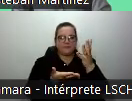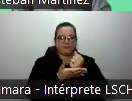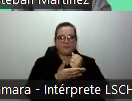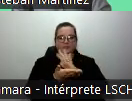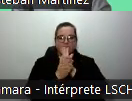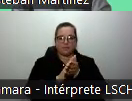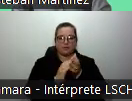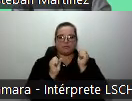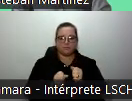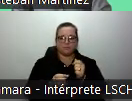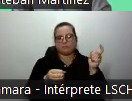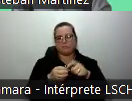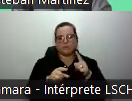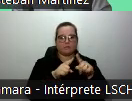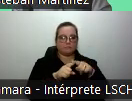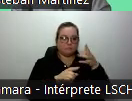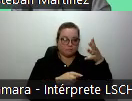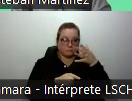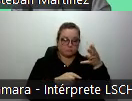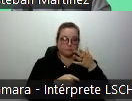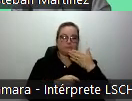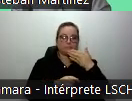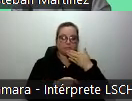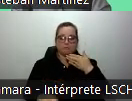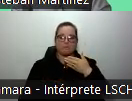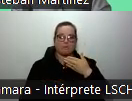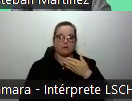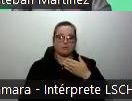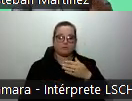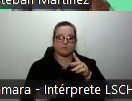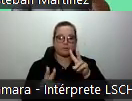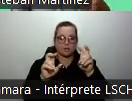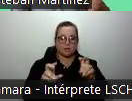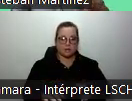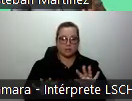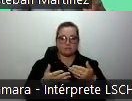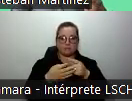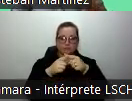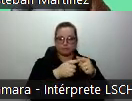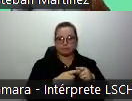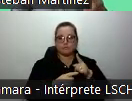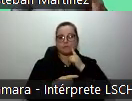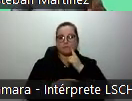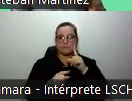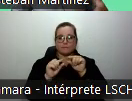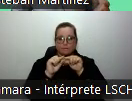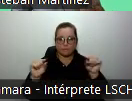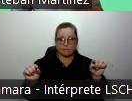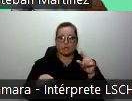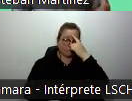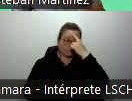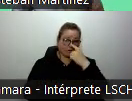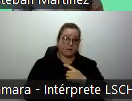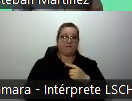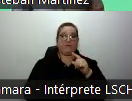inscribir En las siguientes charlas eh entre también eh temas de las redes sociales está ahí también el link de mi linkedin estoy siempre